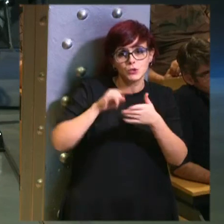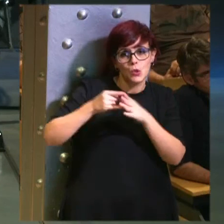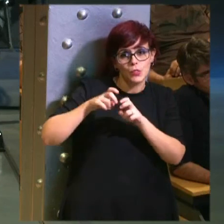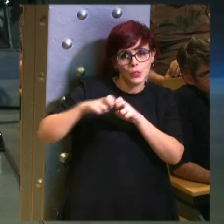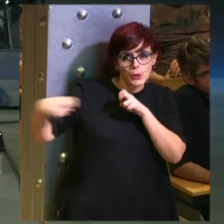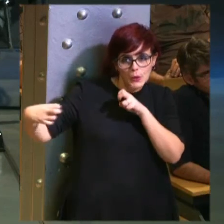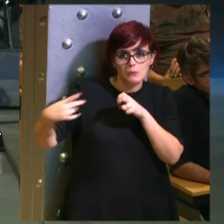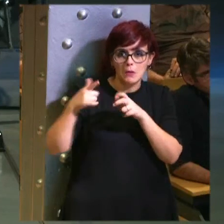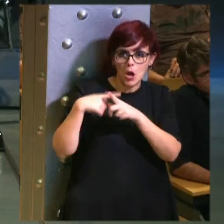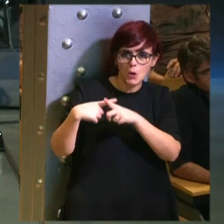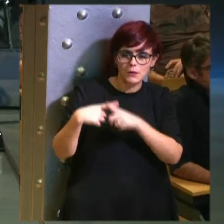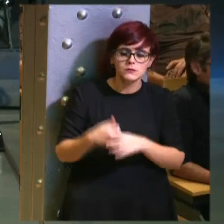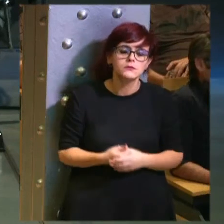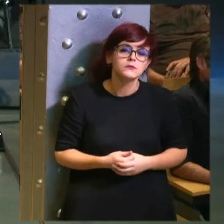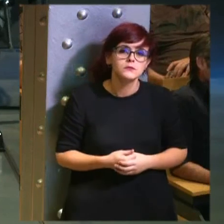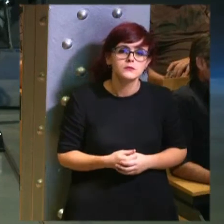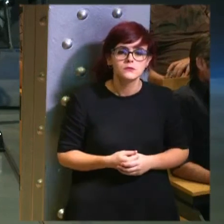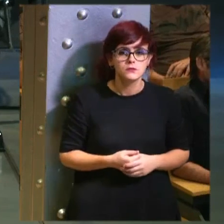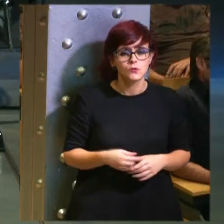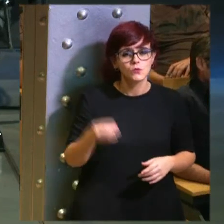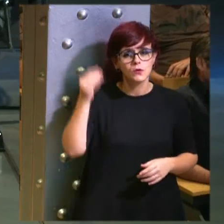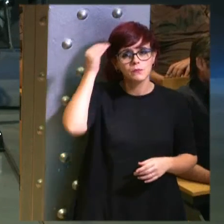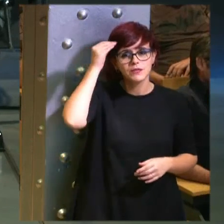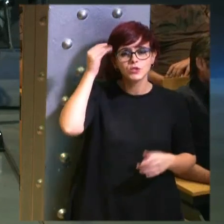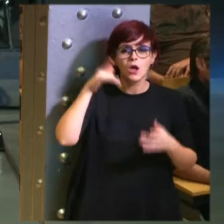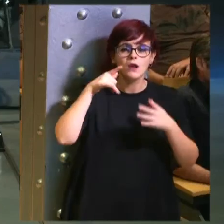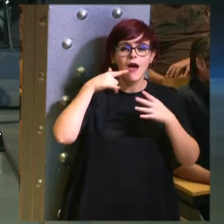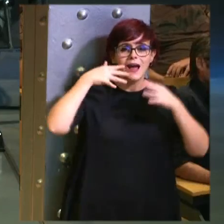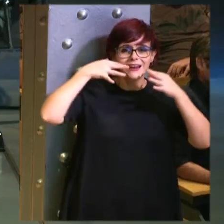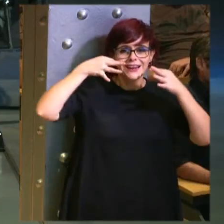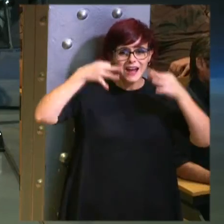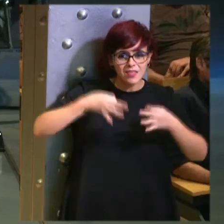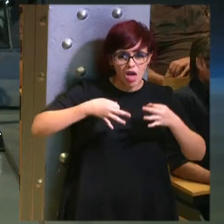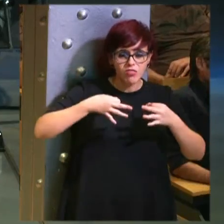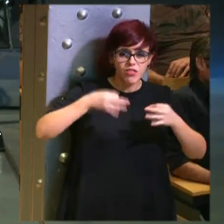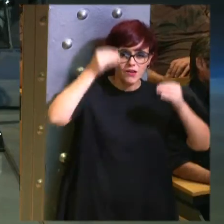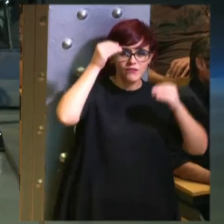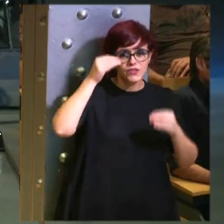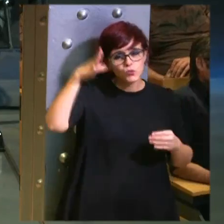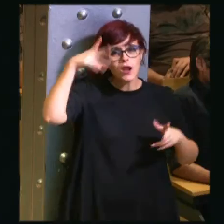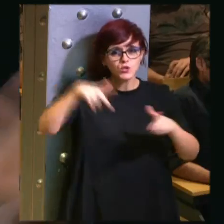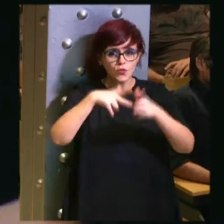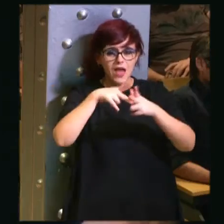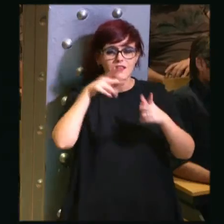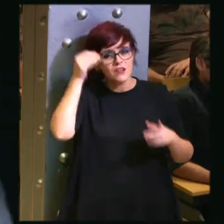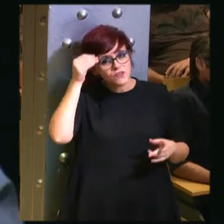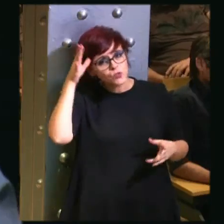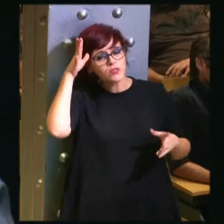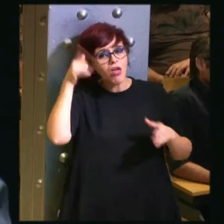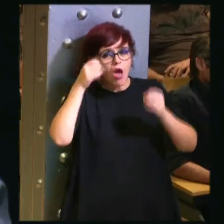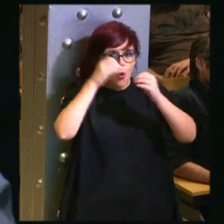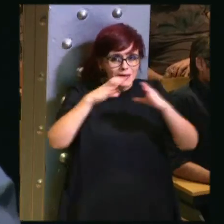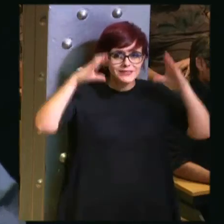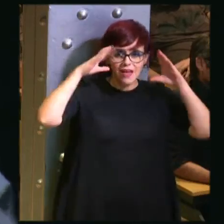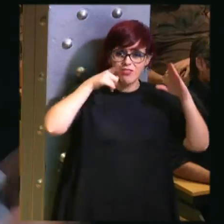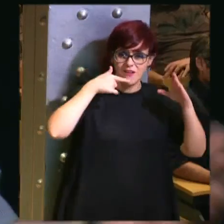camino. Sí, la realidad virtual yo creo que va a ser social y la virtualidad aumentada es una de las claves. Hay ya otros dispositivos